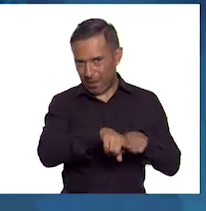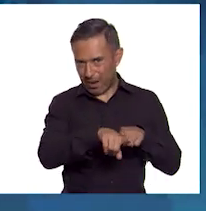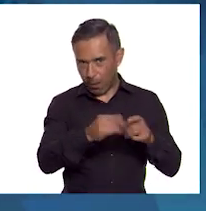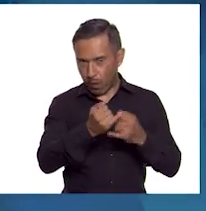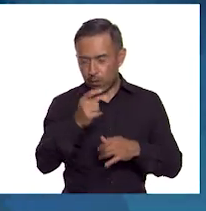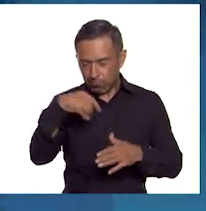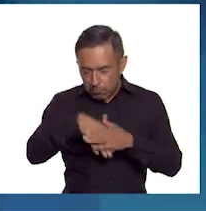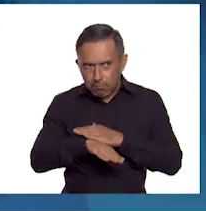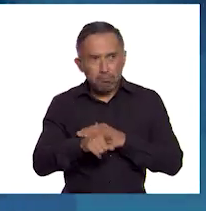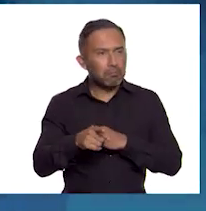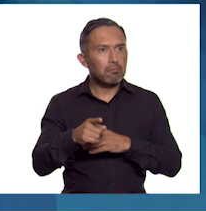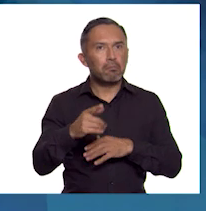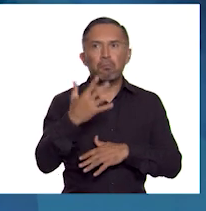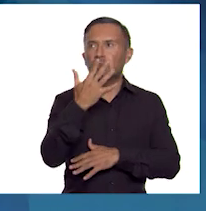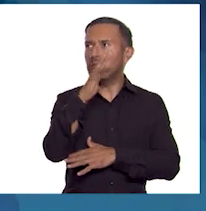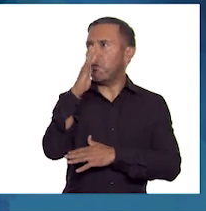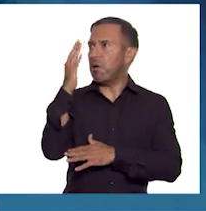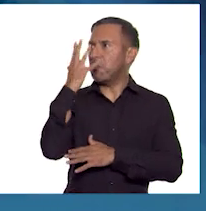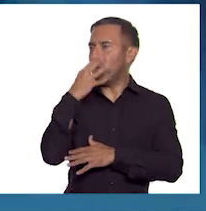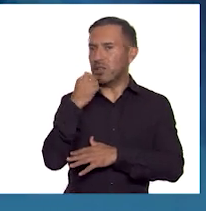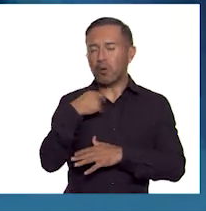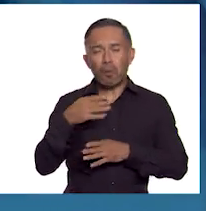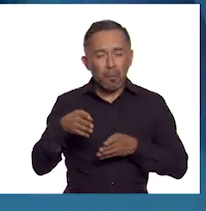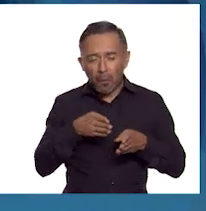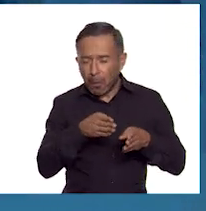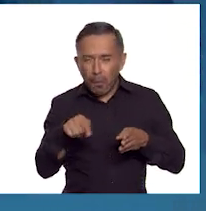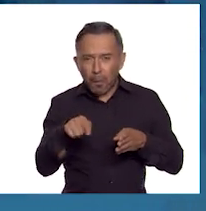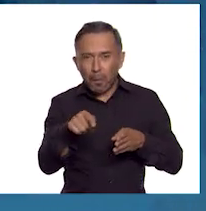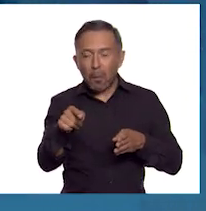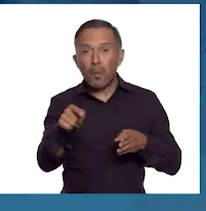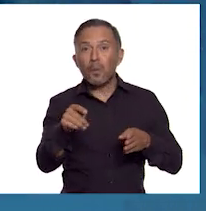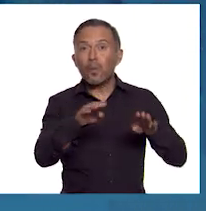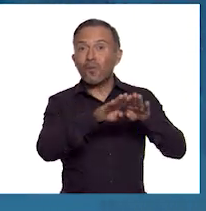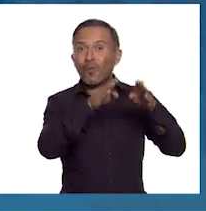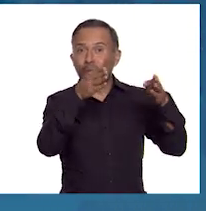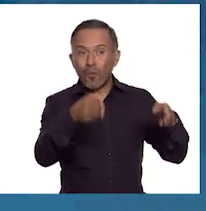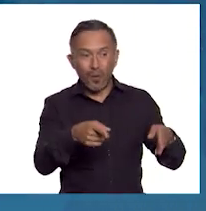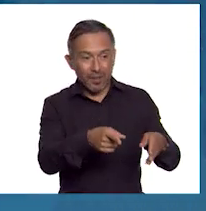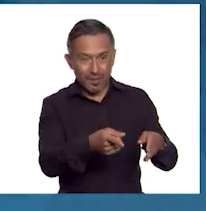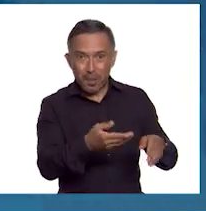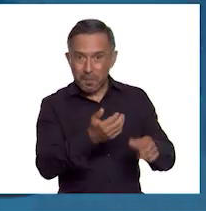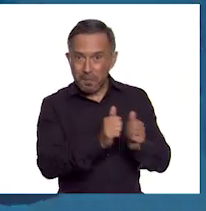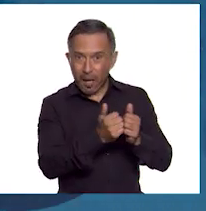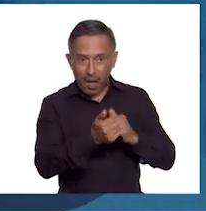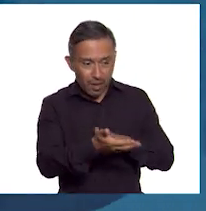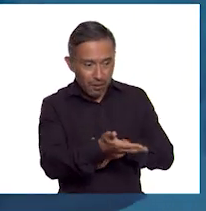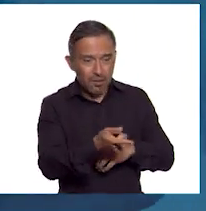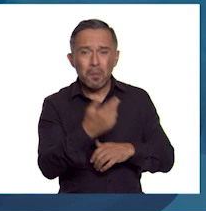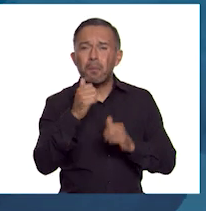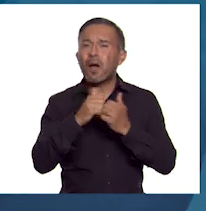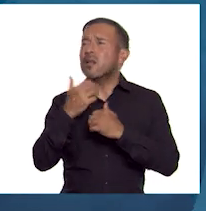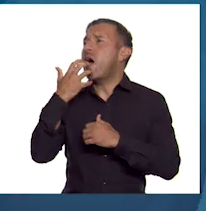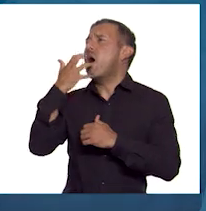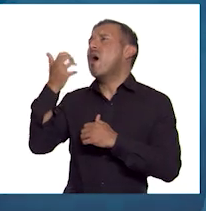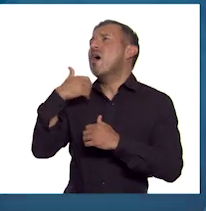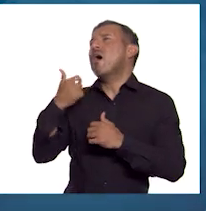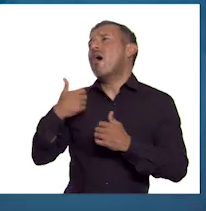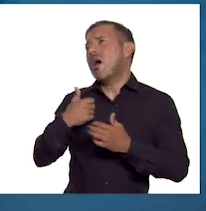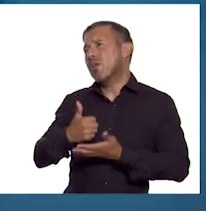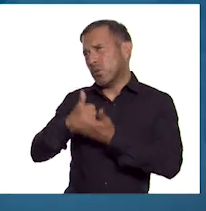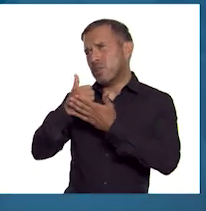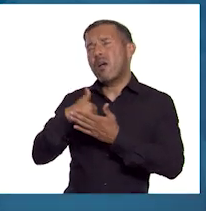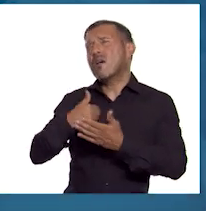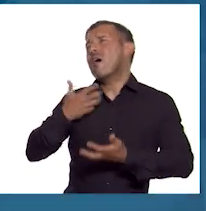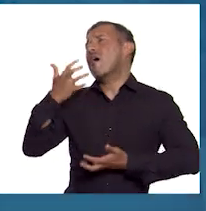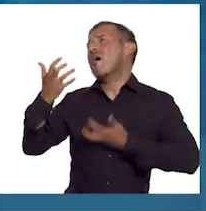y siguió por el mismo sendero. Cuando llegó al horno, el pan volvió a gritar: ¡sácame, sácame, que si no me quemo!